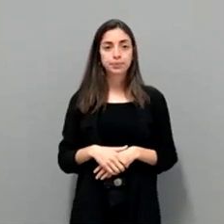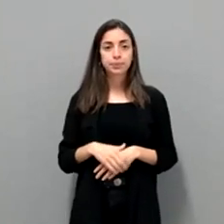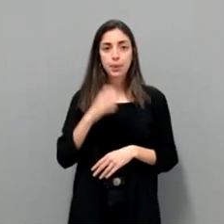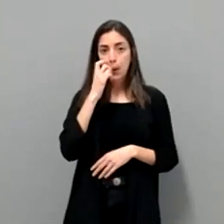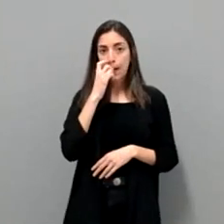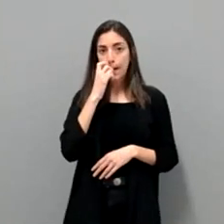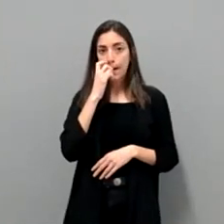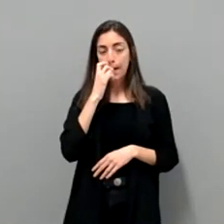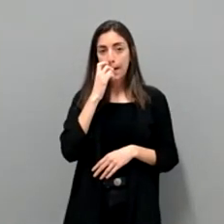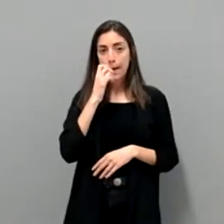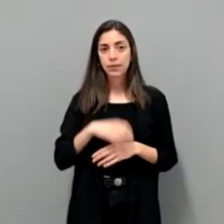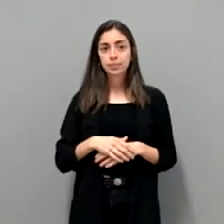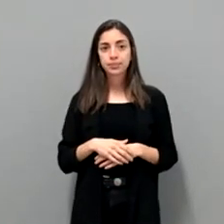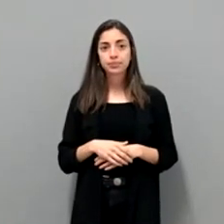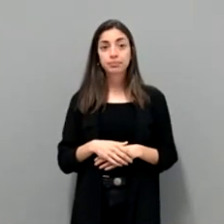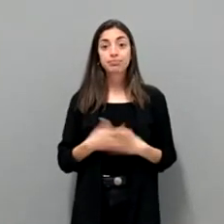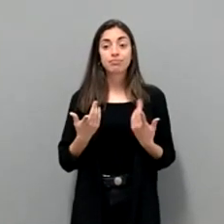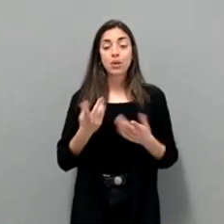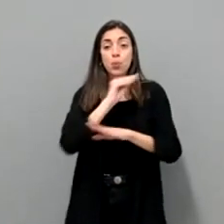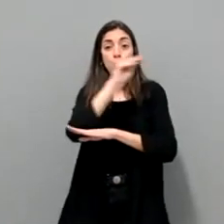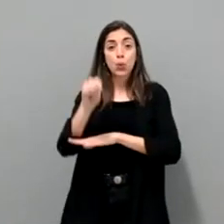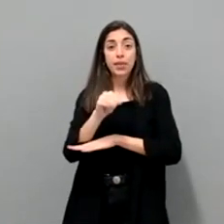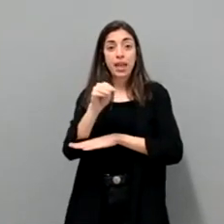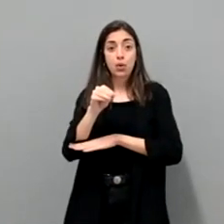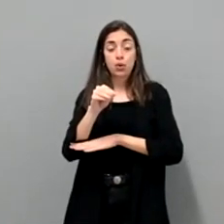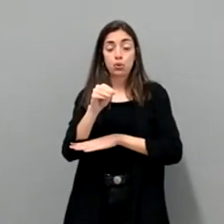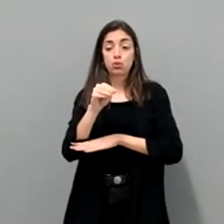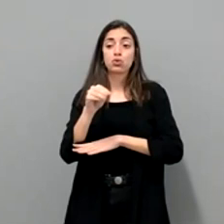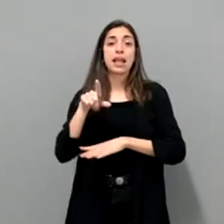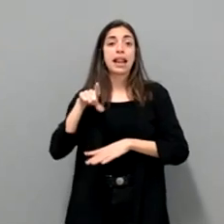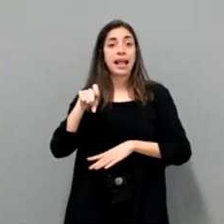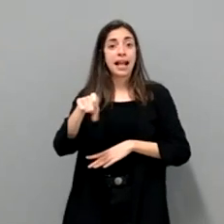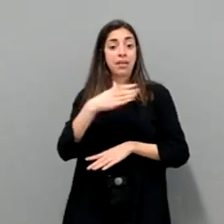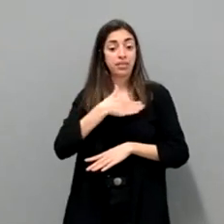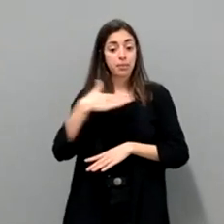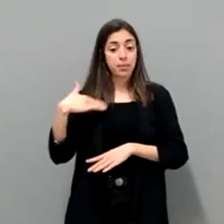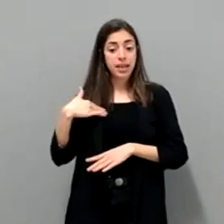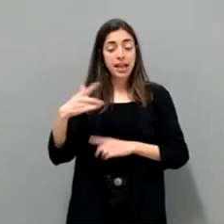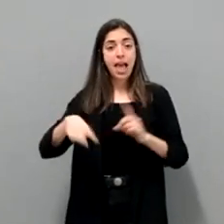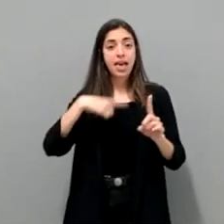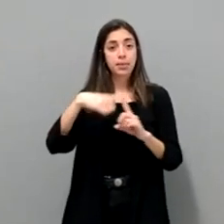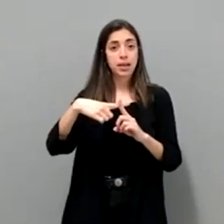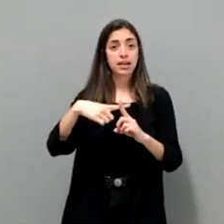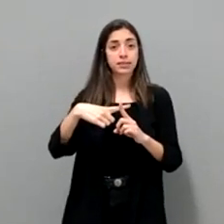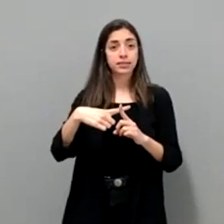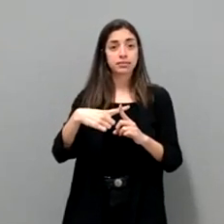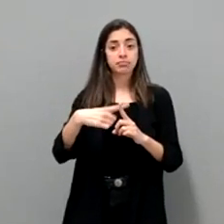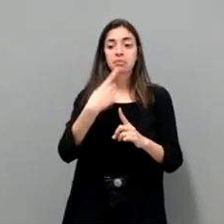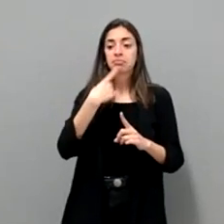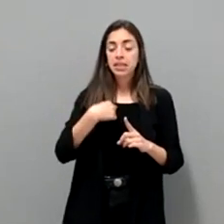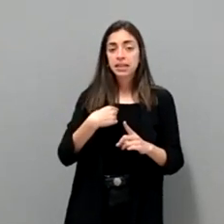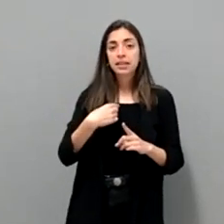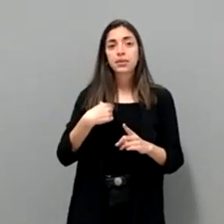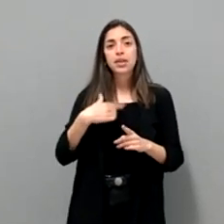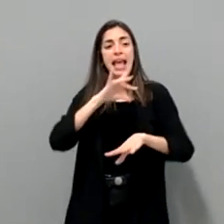Es escapar de los cuidados del cáncer de mama, que además Rosa nos sigue diciendo. Pero la